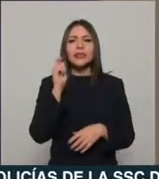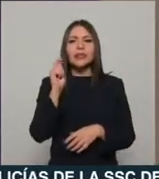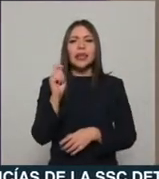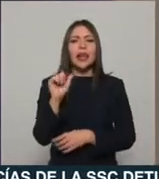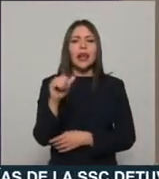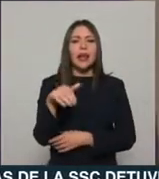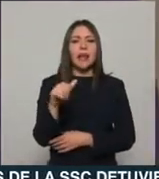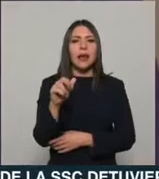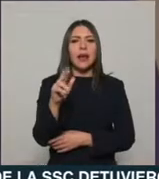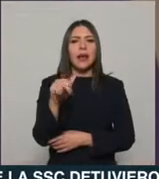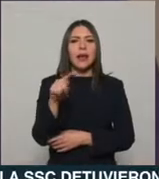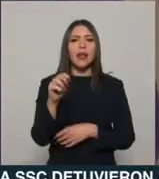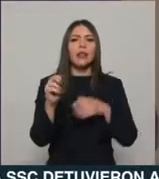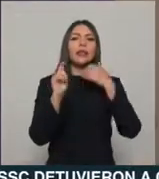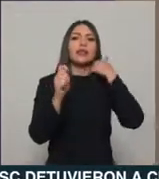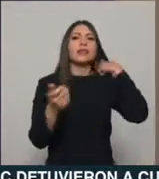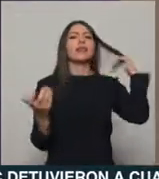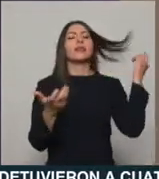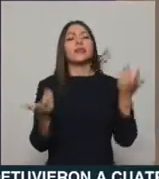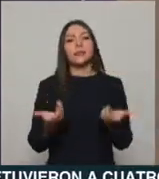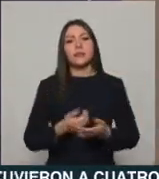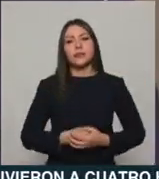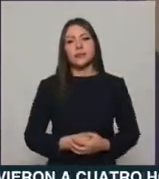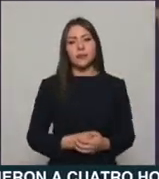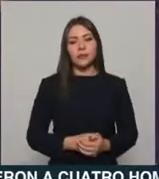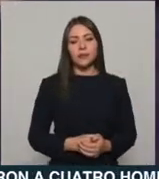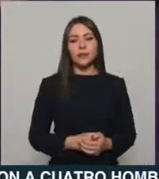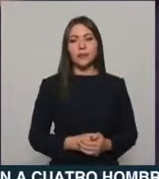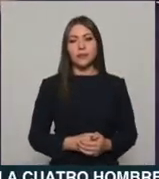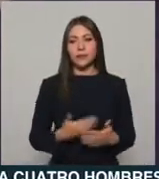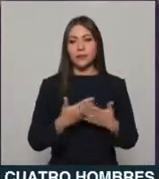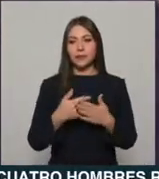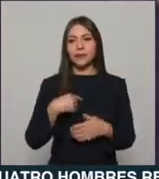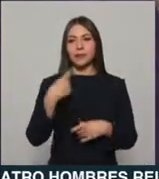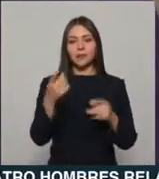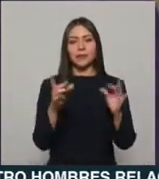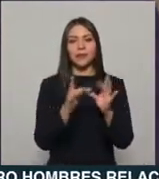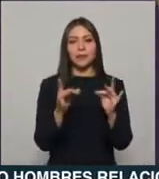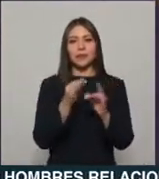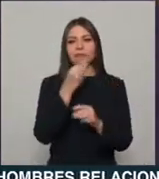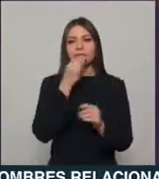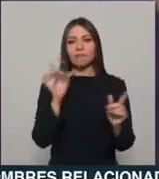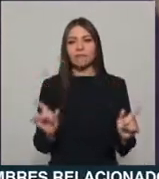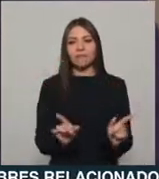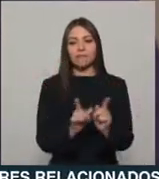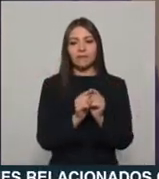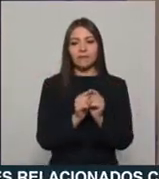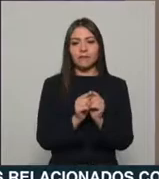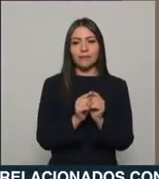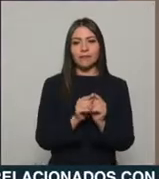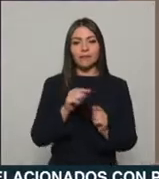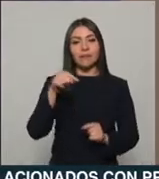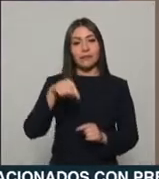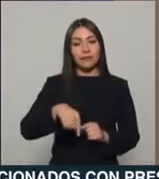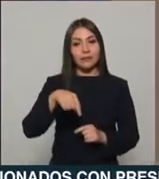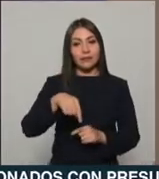amaranto? Bueno, inicialmente les voy a platicar muy brevemente. Nosotros aquí en el pueblo, por